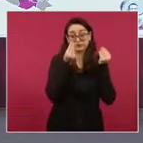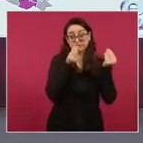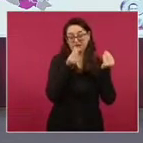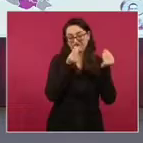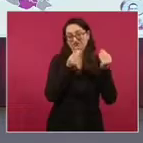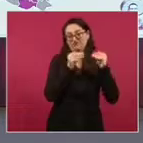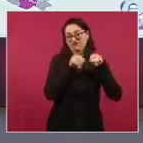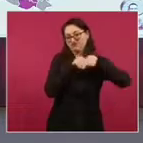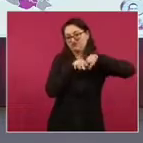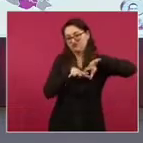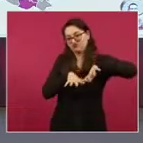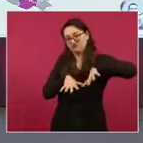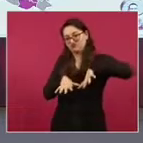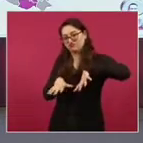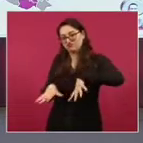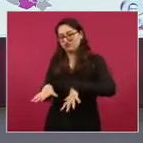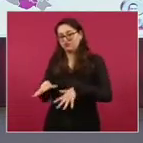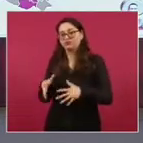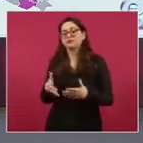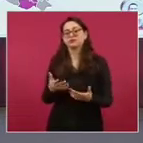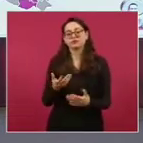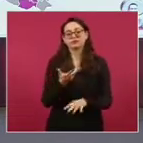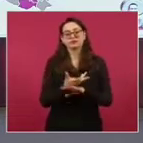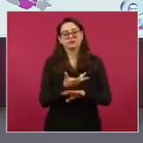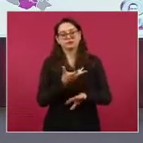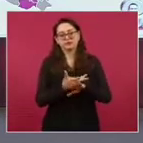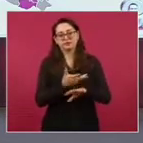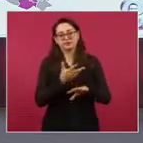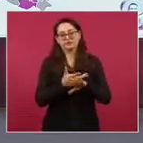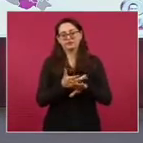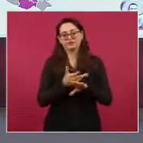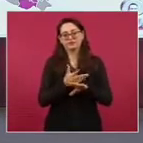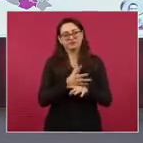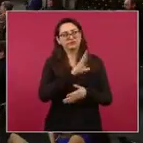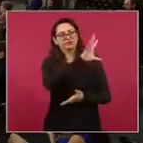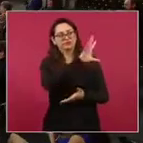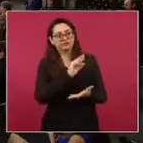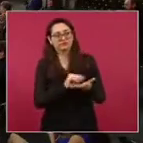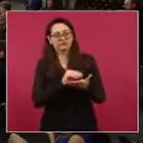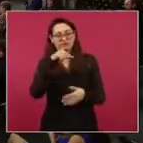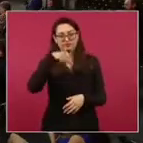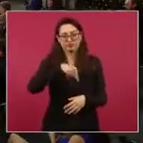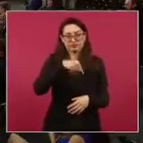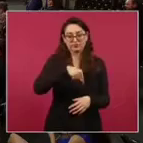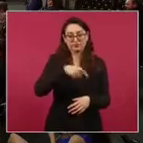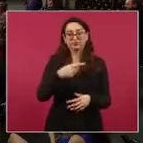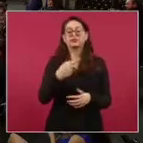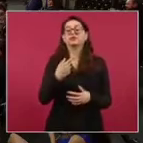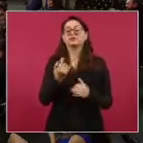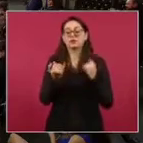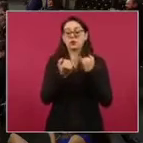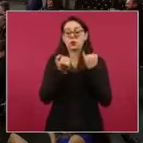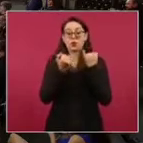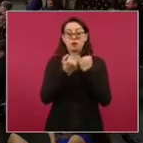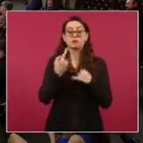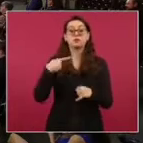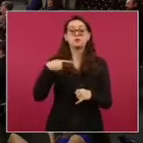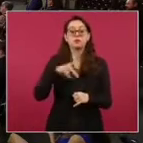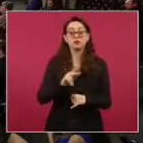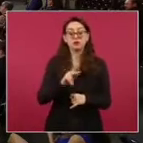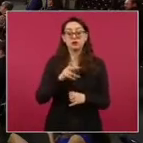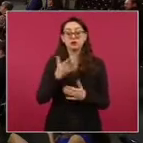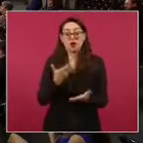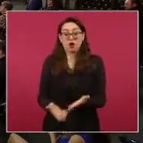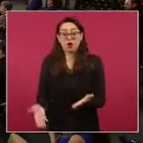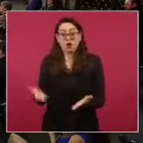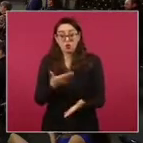oferta de los productos. Pero vean ustedes, a lo largo de estos años, de 2013 a 2021, se ha ido desplazando en todo el territorio. Este mapa